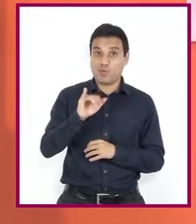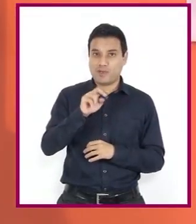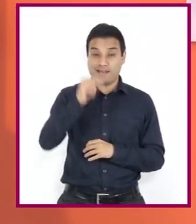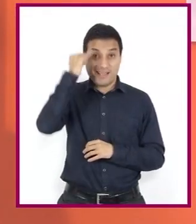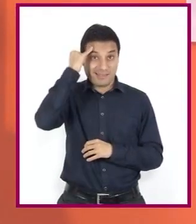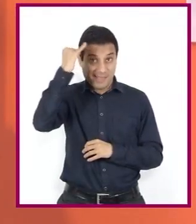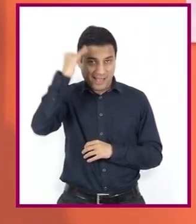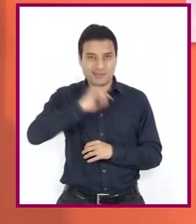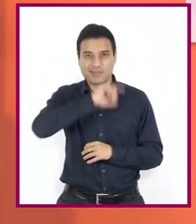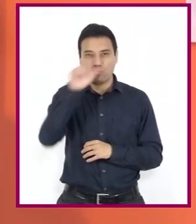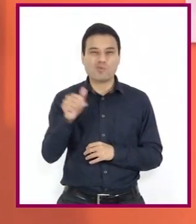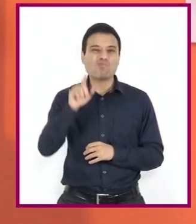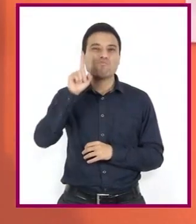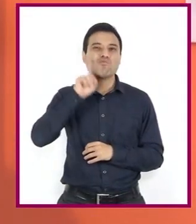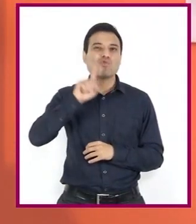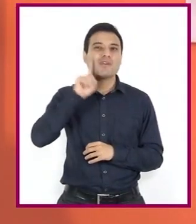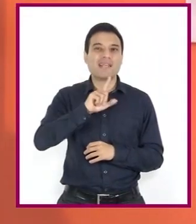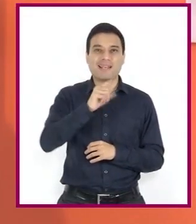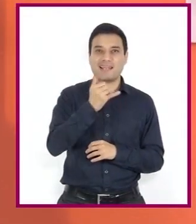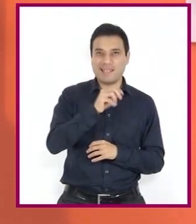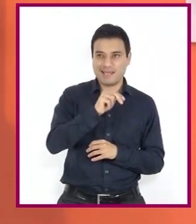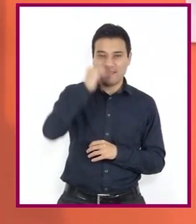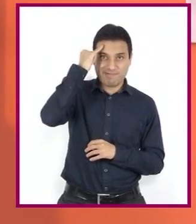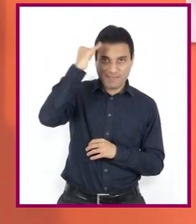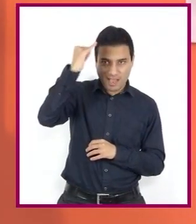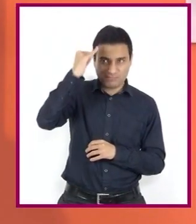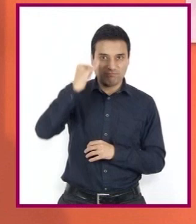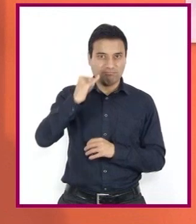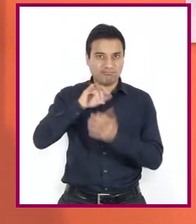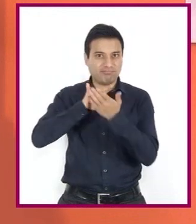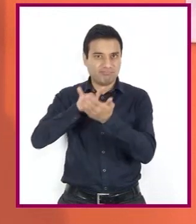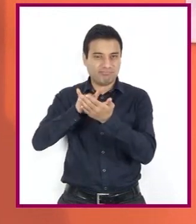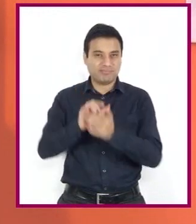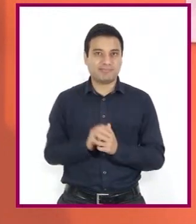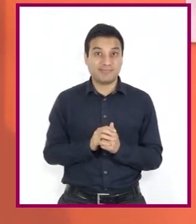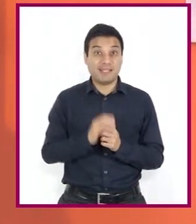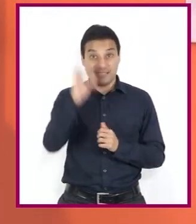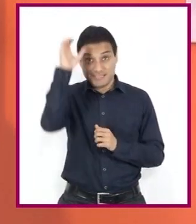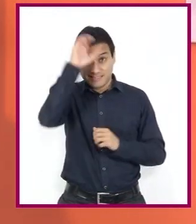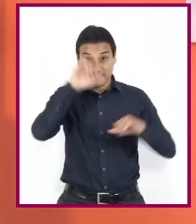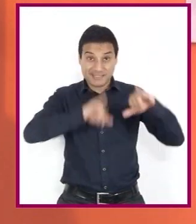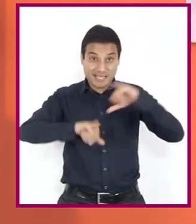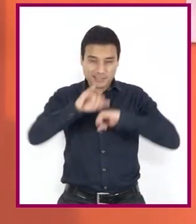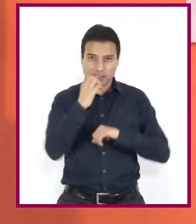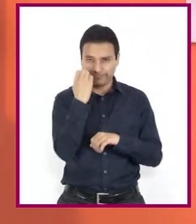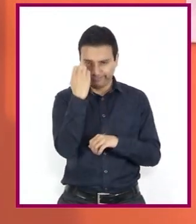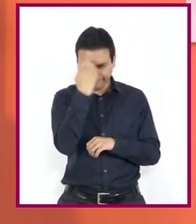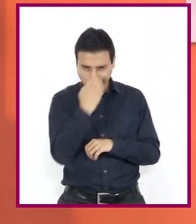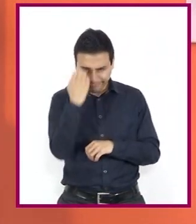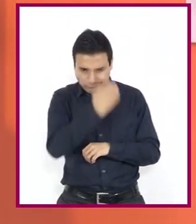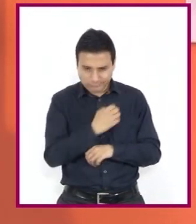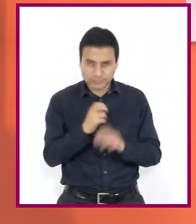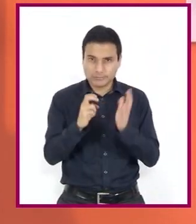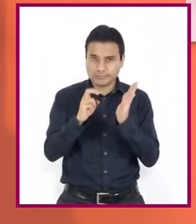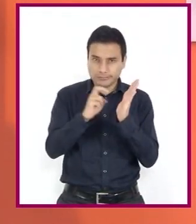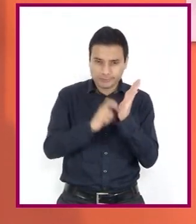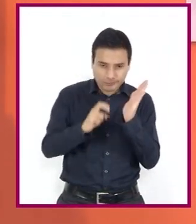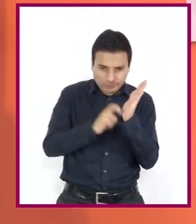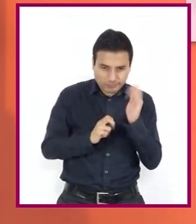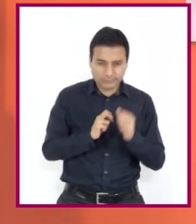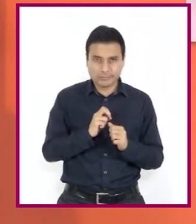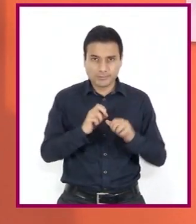con las de Lynn Margulis. Tiene razón, maestro Rodolfo, la ciencia revisa, complementa y reemplaza